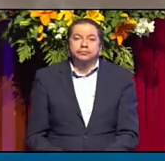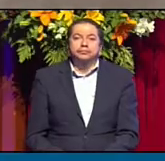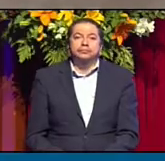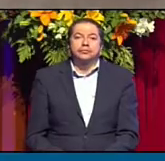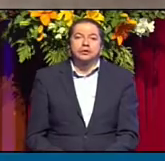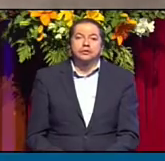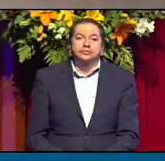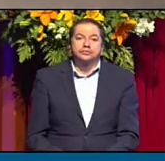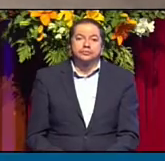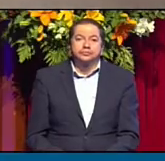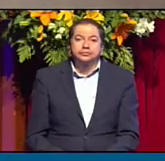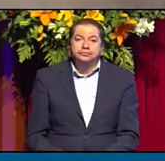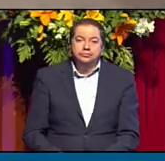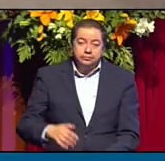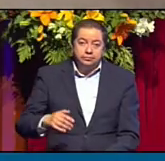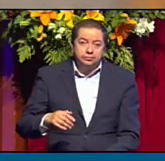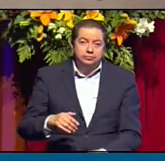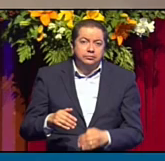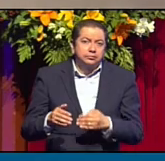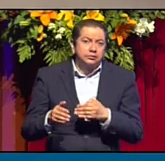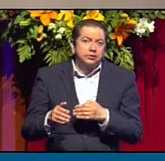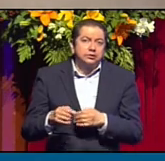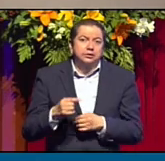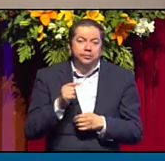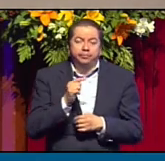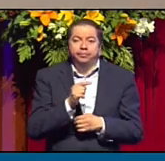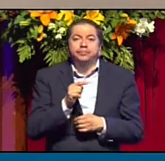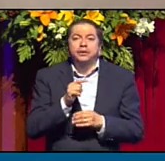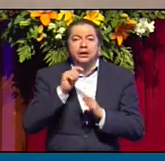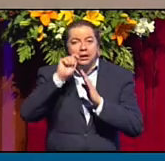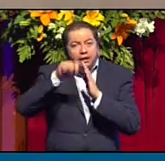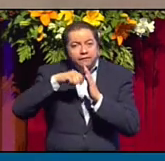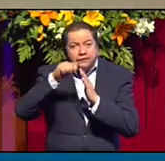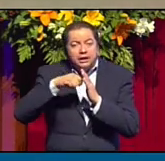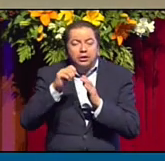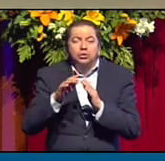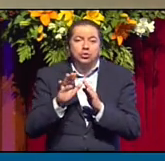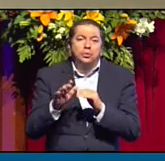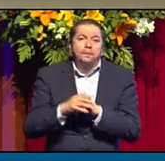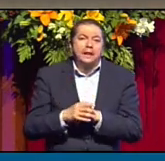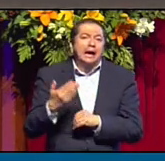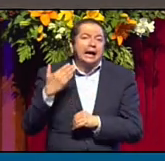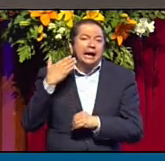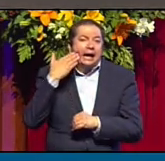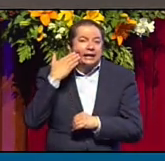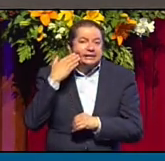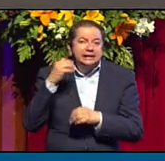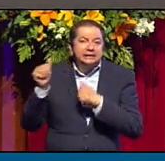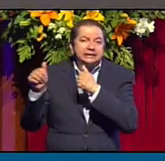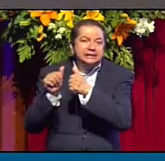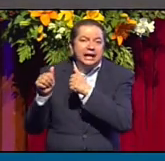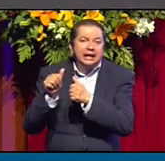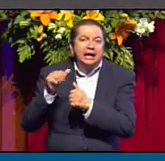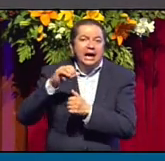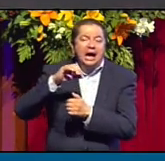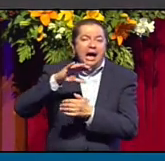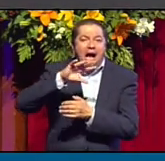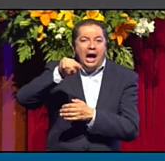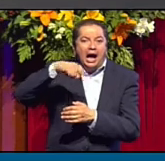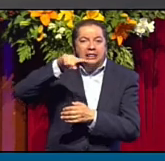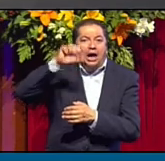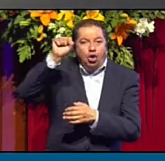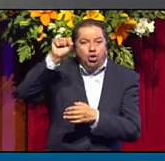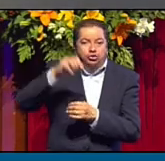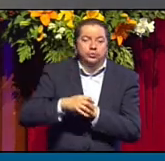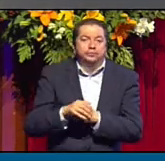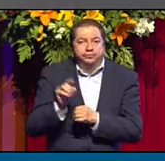Amiga mía, lo importante, aquí en este paso, casi al llegar a Andacollo, lo importante,